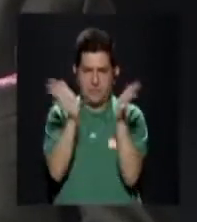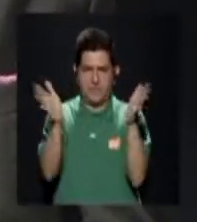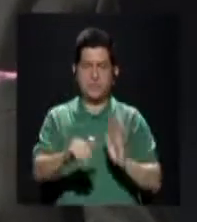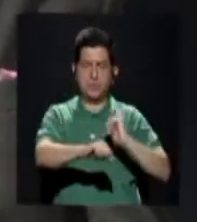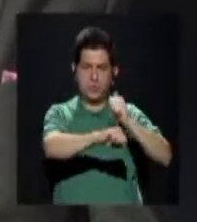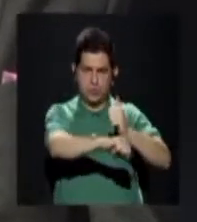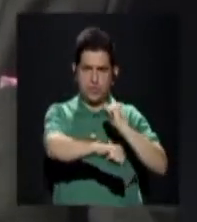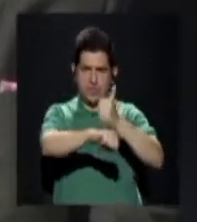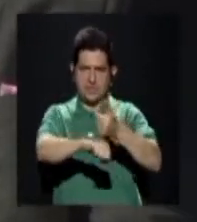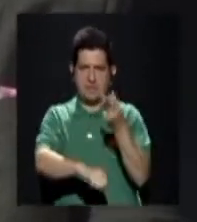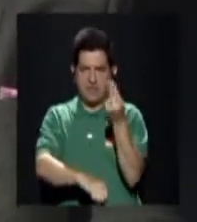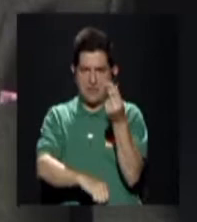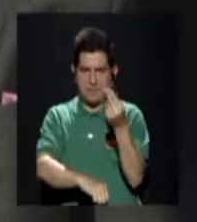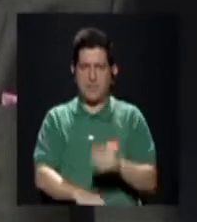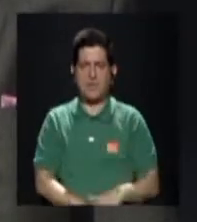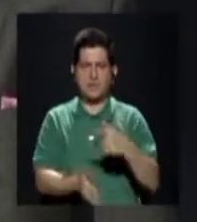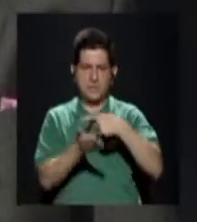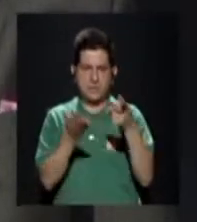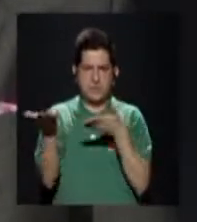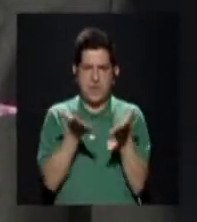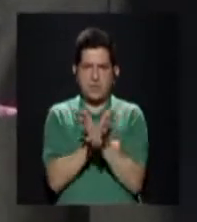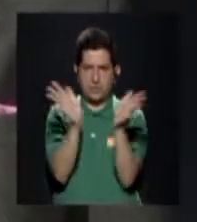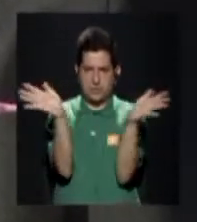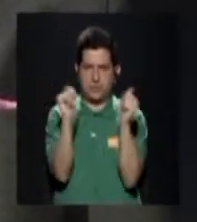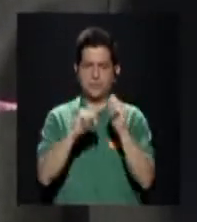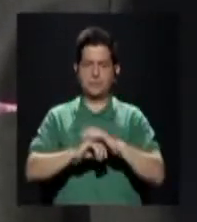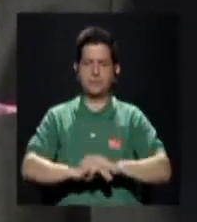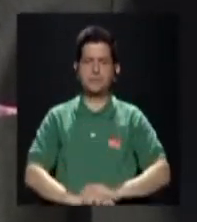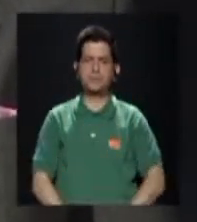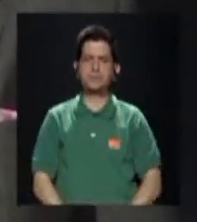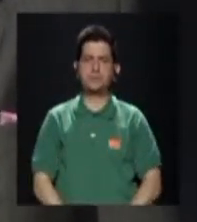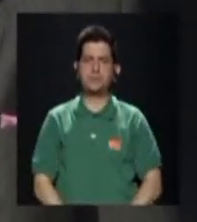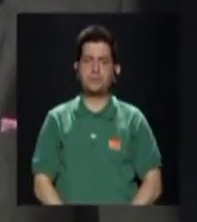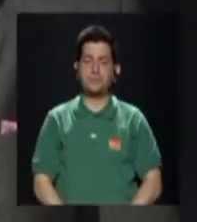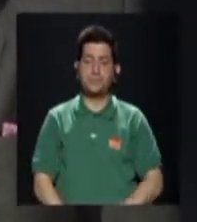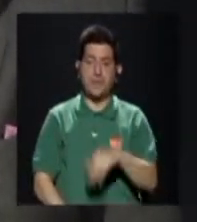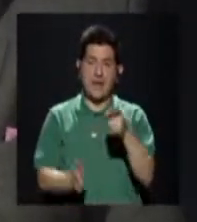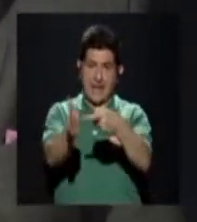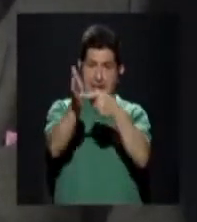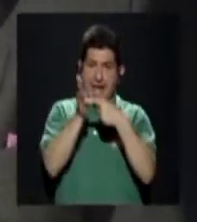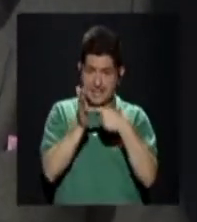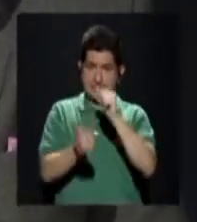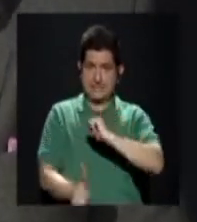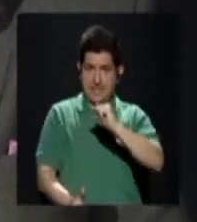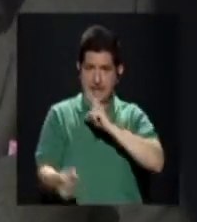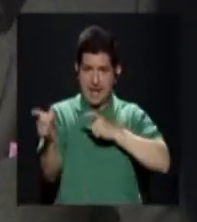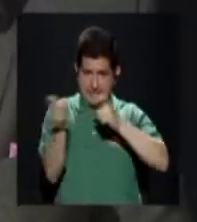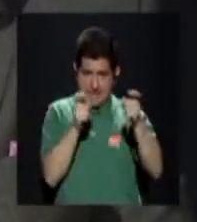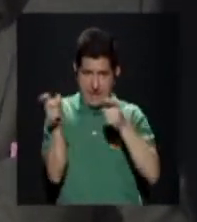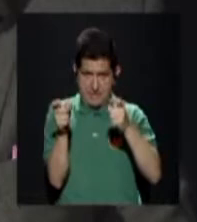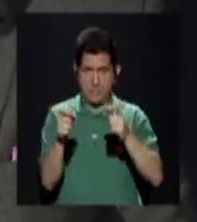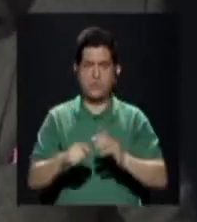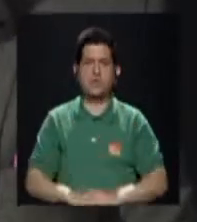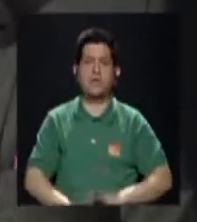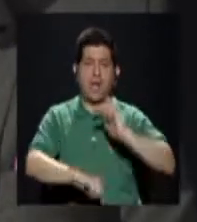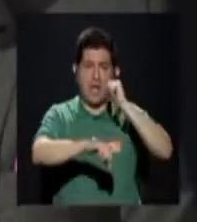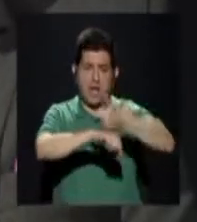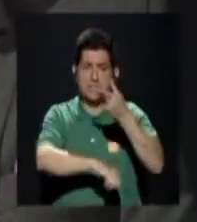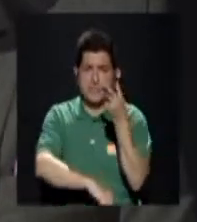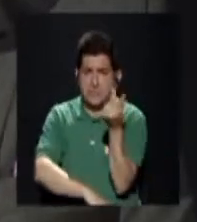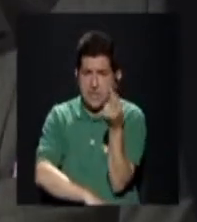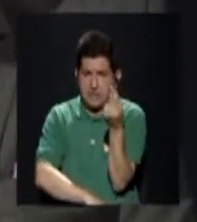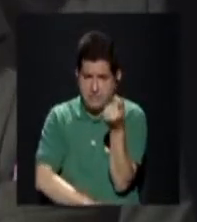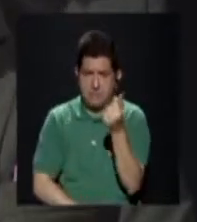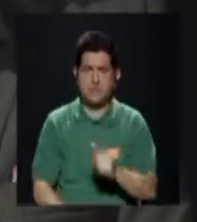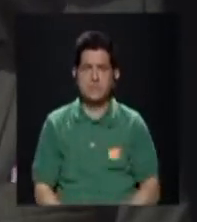los precios y las tarifas de los servicios públicos, que le demanda a la autoridad reguladora fijar precios de tal